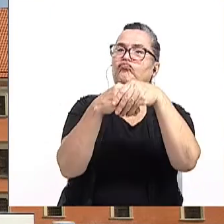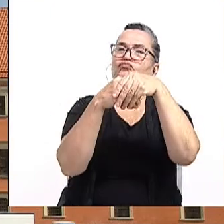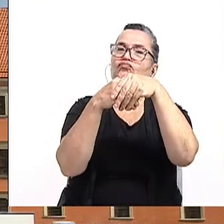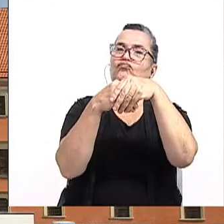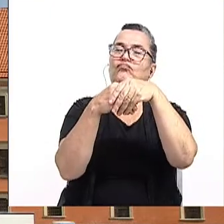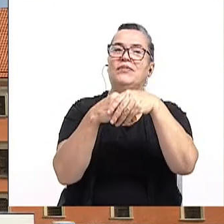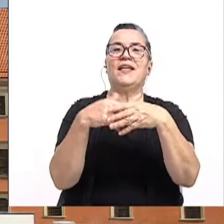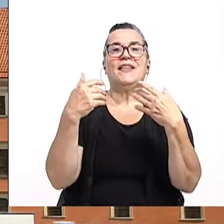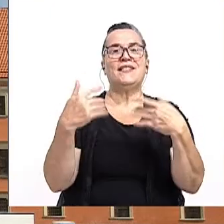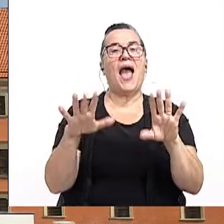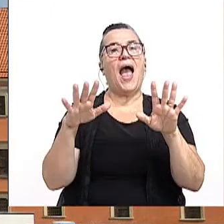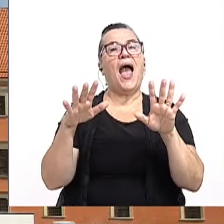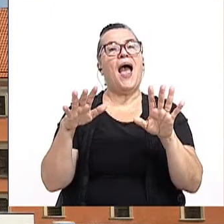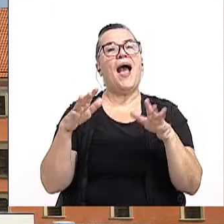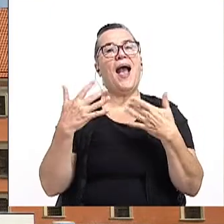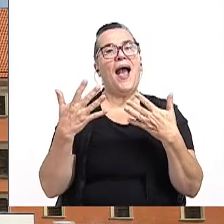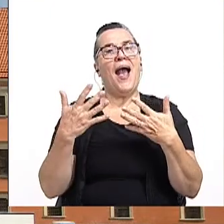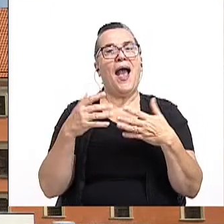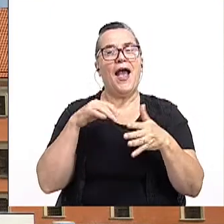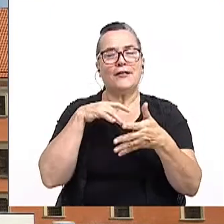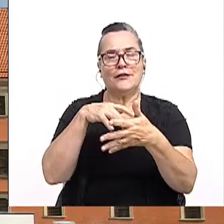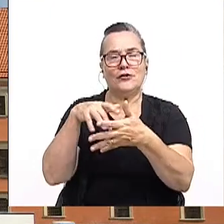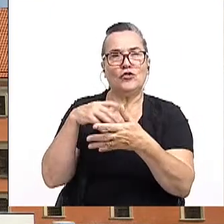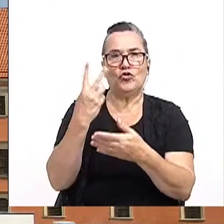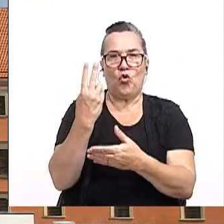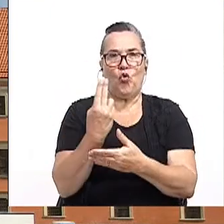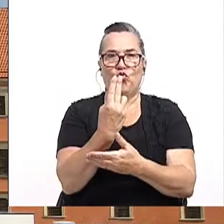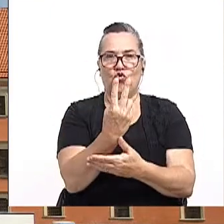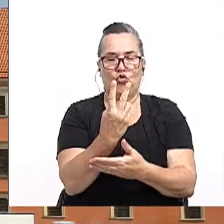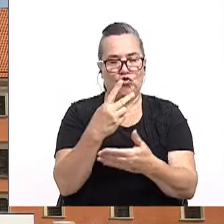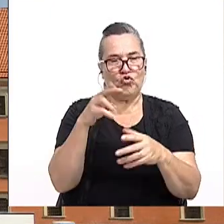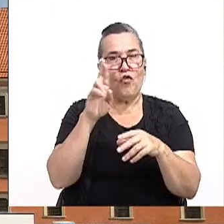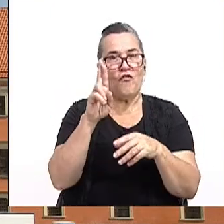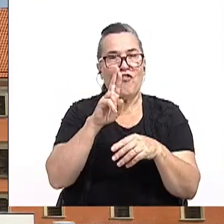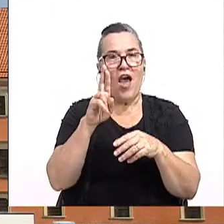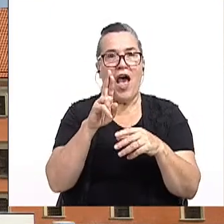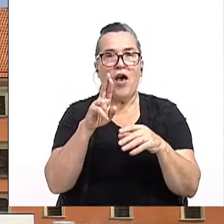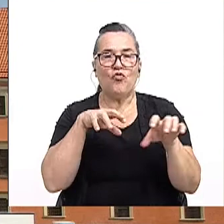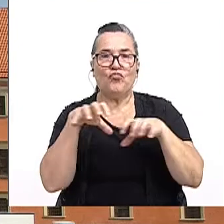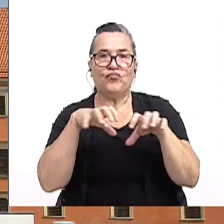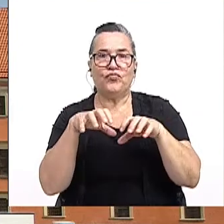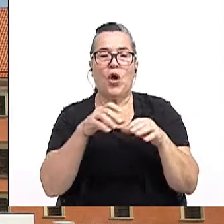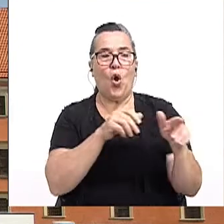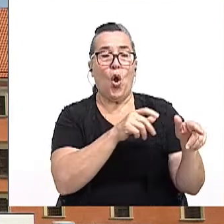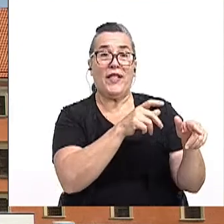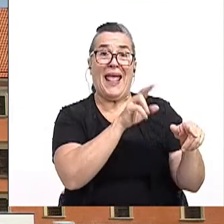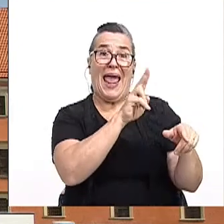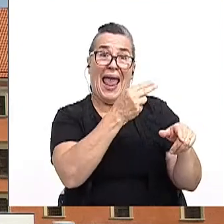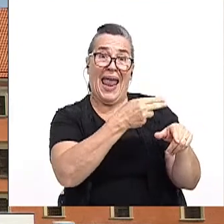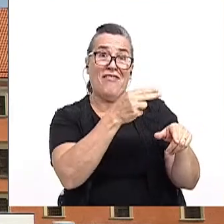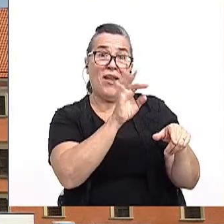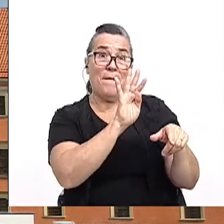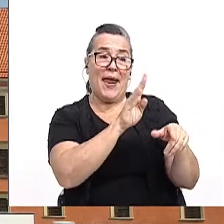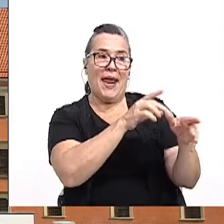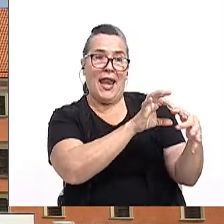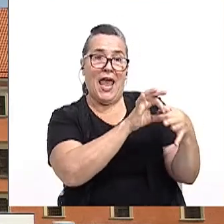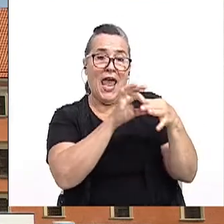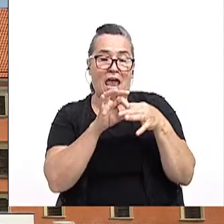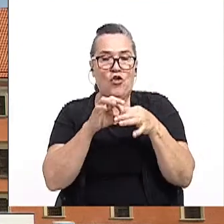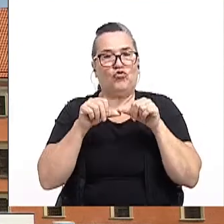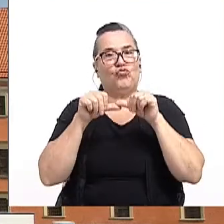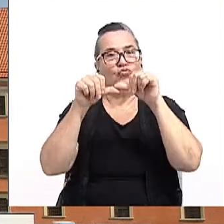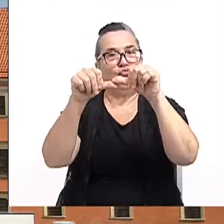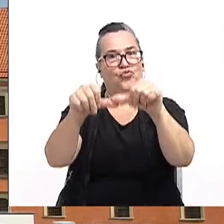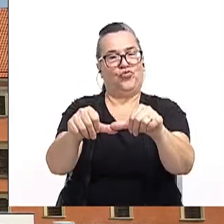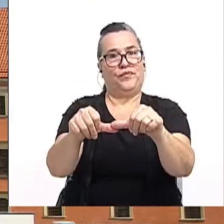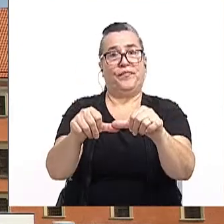entonces fue cuando realizaron esos estudios sobre la radiactividad, continuando los estudios de Henry Becquerel. Ellos